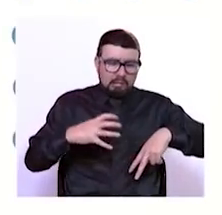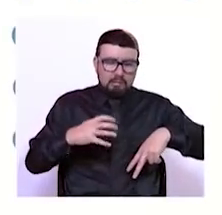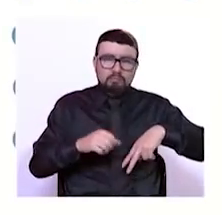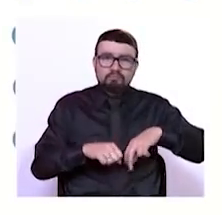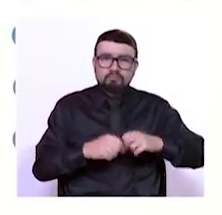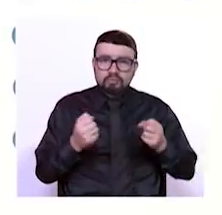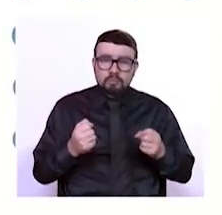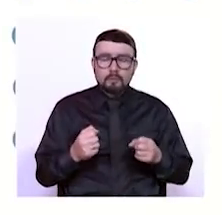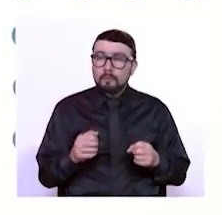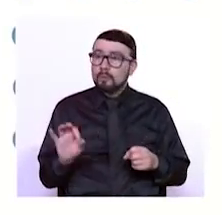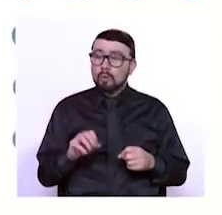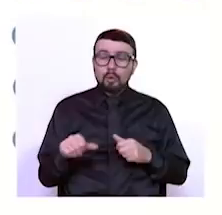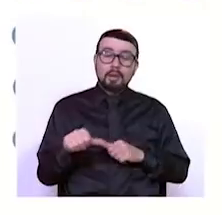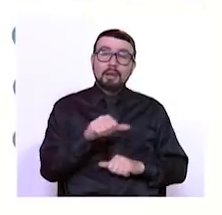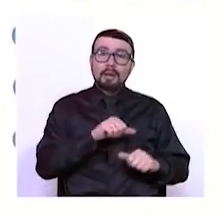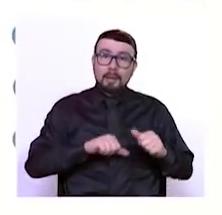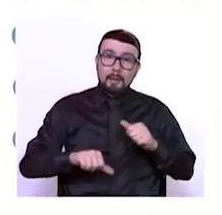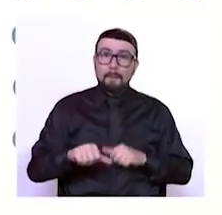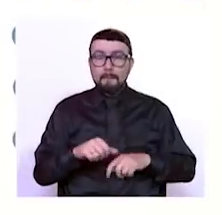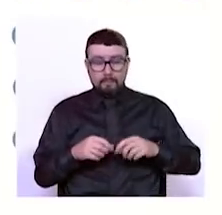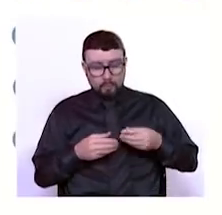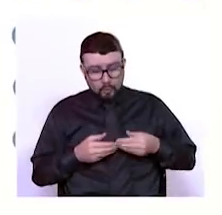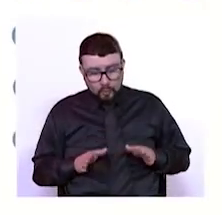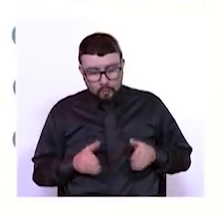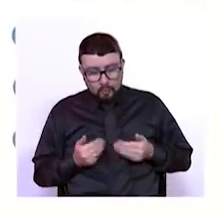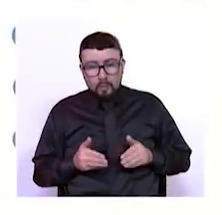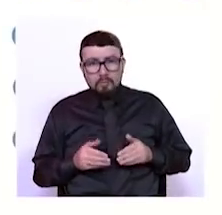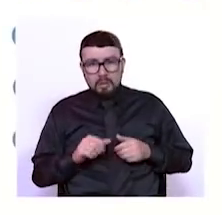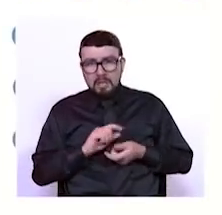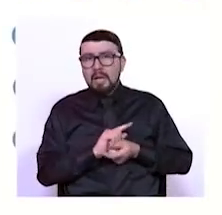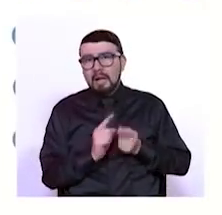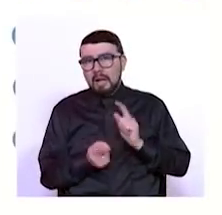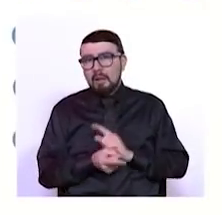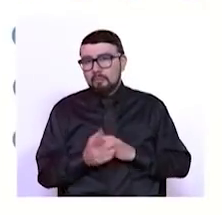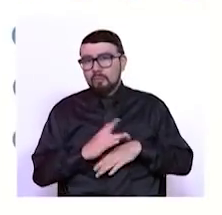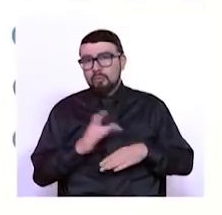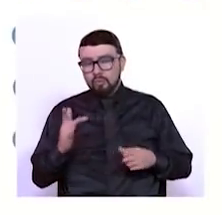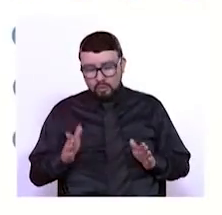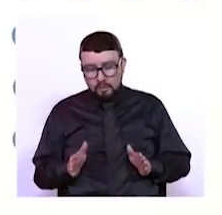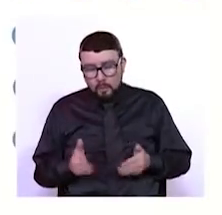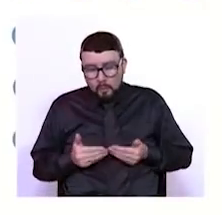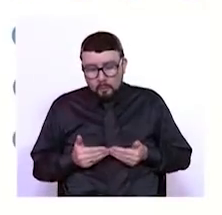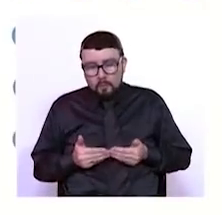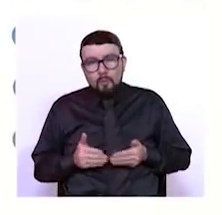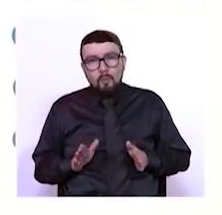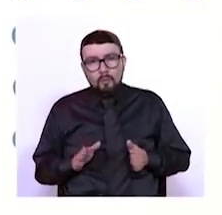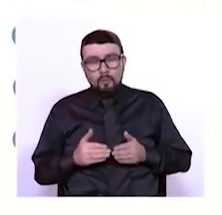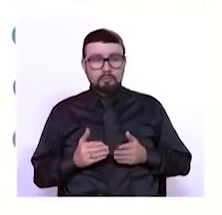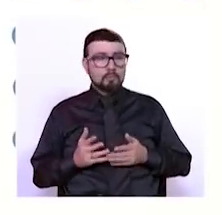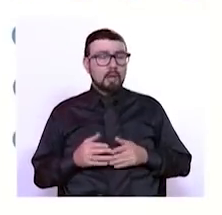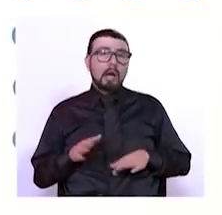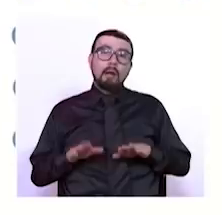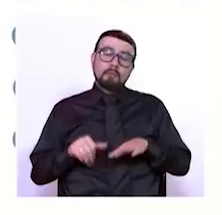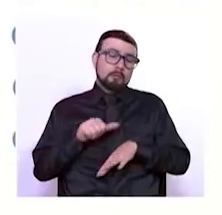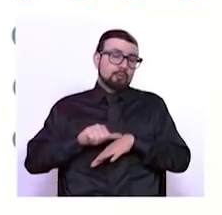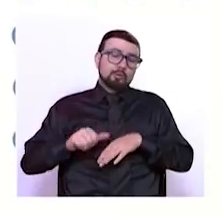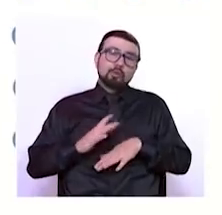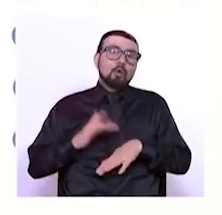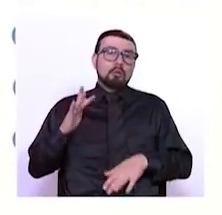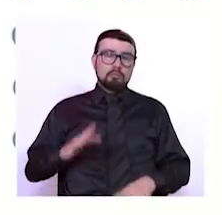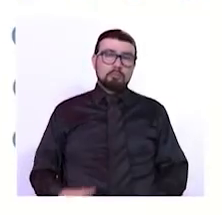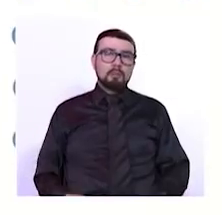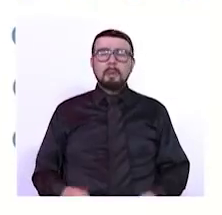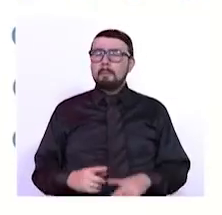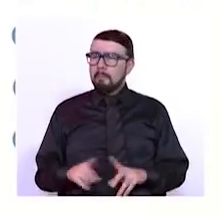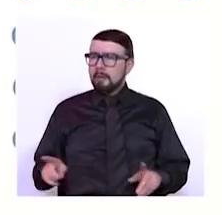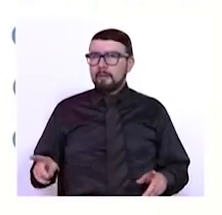porque hay que hacer un reemplazo valvular. Hay casos específicos donde la cirugía no tiene otro traste. Pero